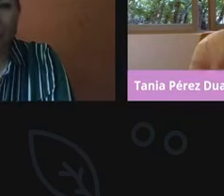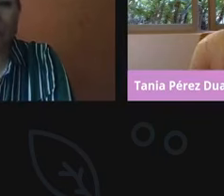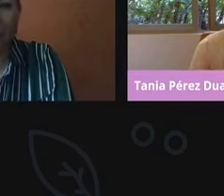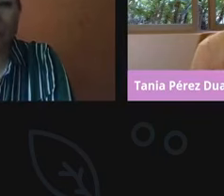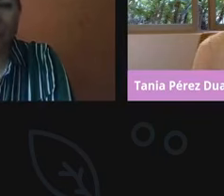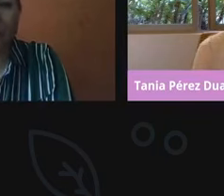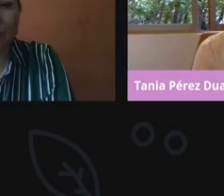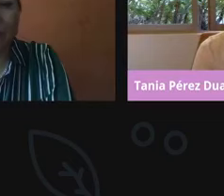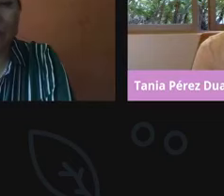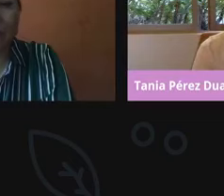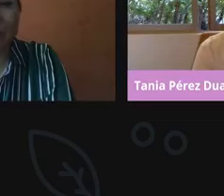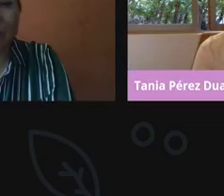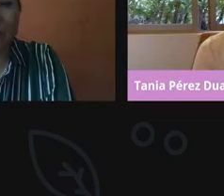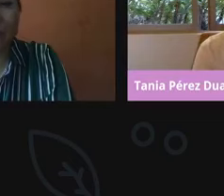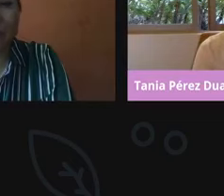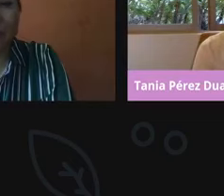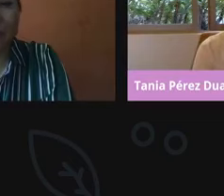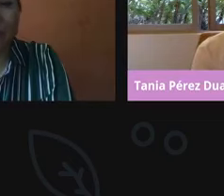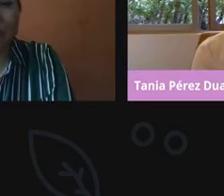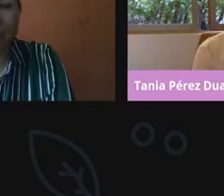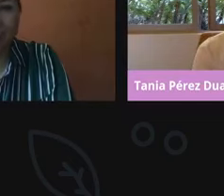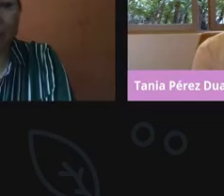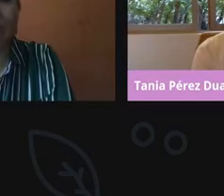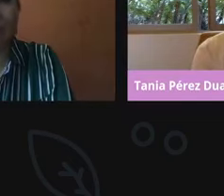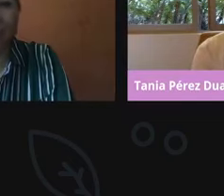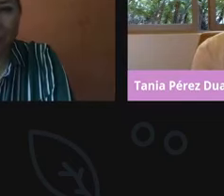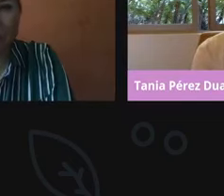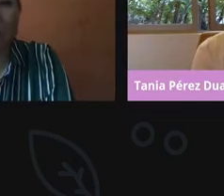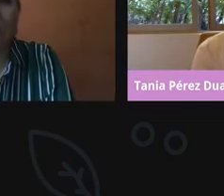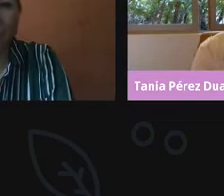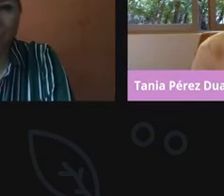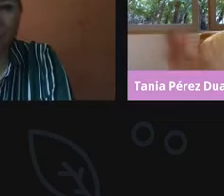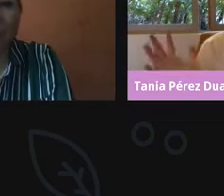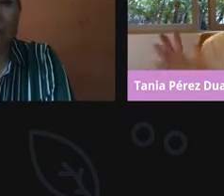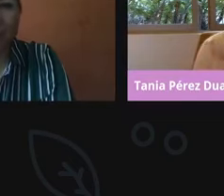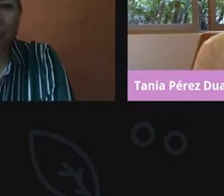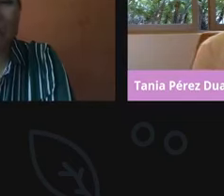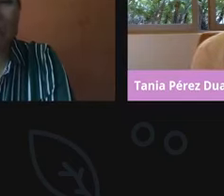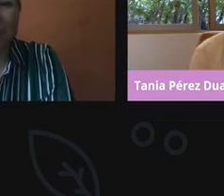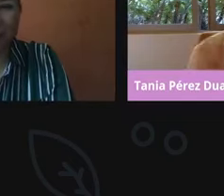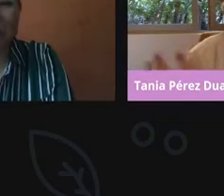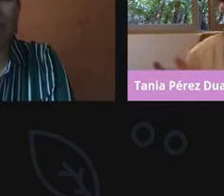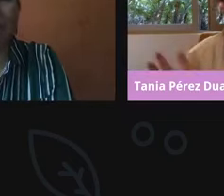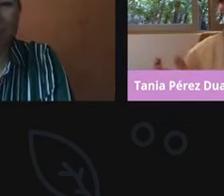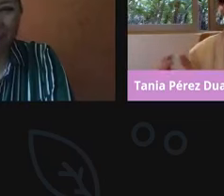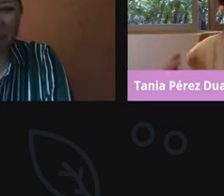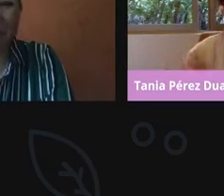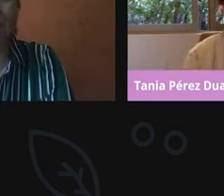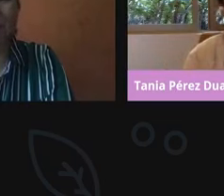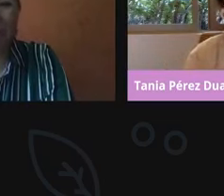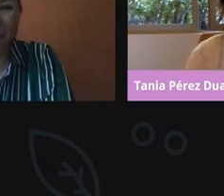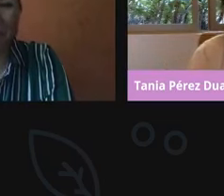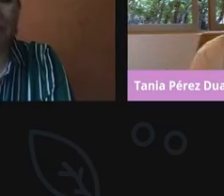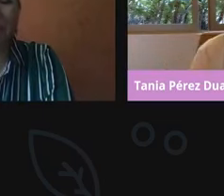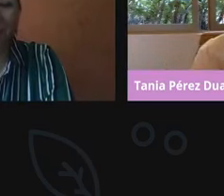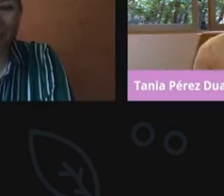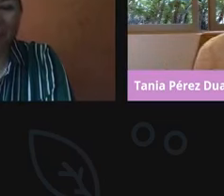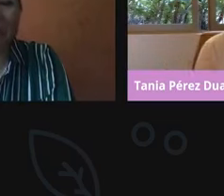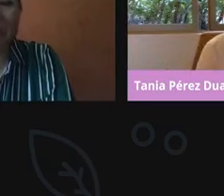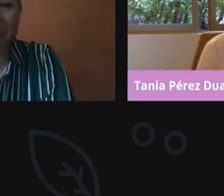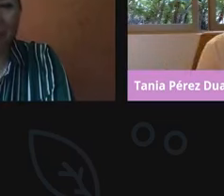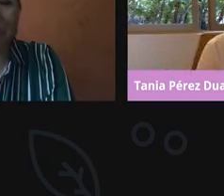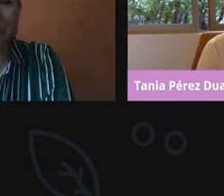qué cosas son las que caracterizan al TOC, porque si no uno puede decir como, bueno, yo también tengo obsesiones o yo también tengo compulsiones y